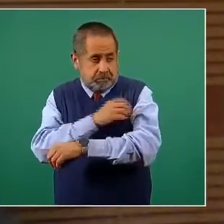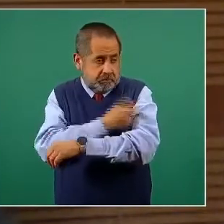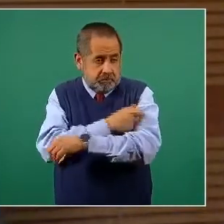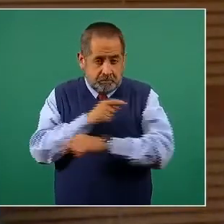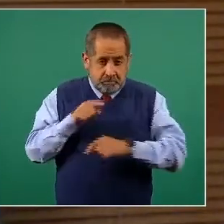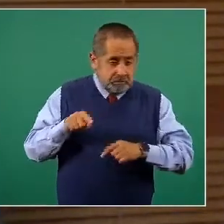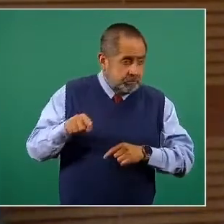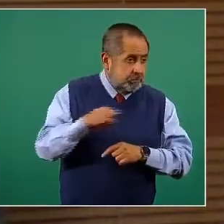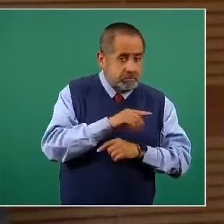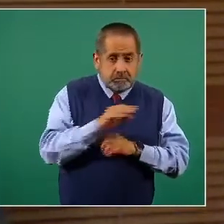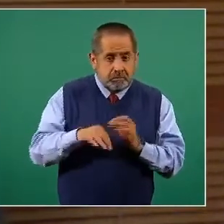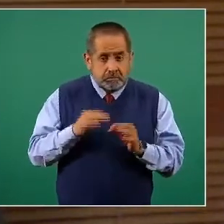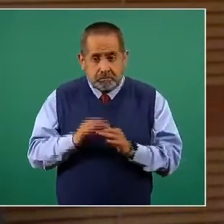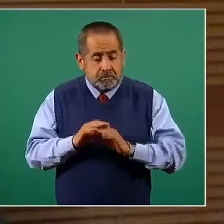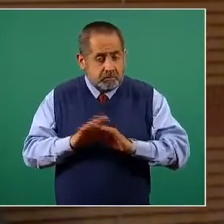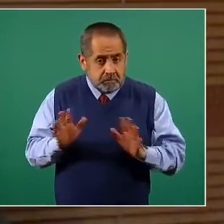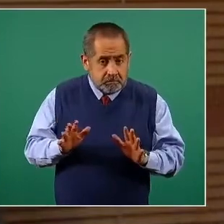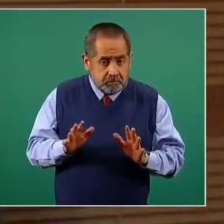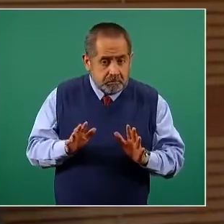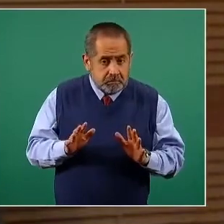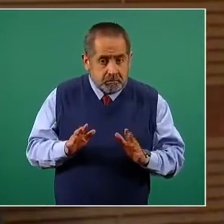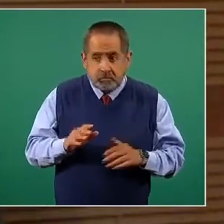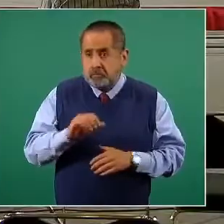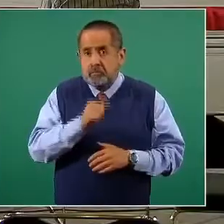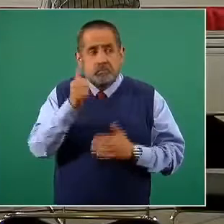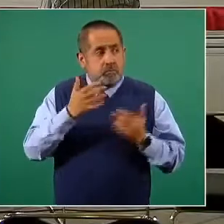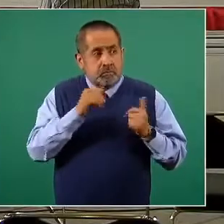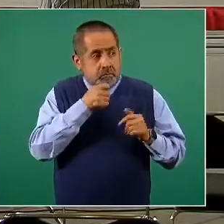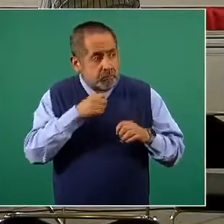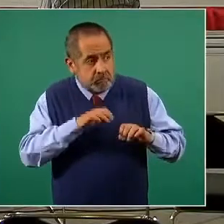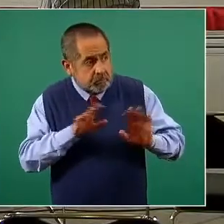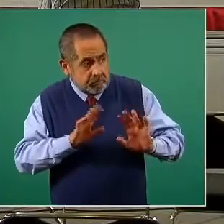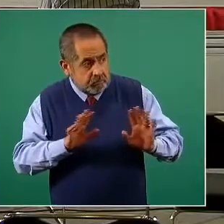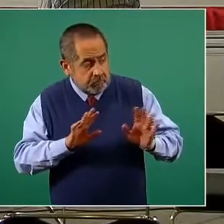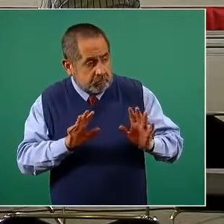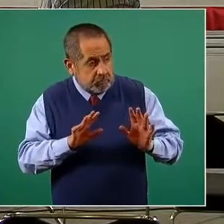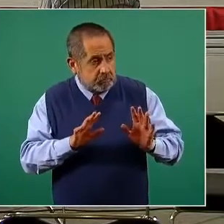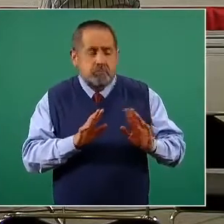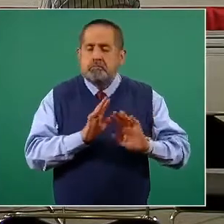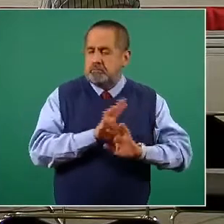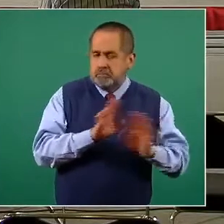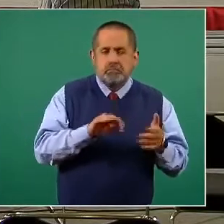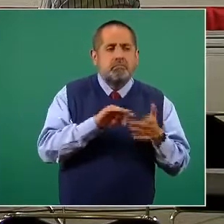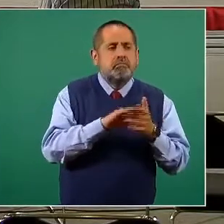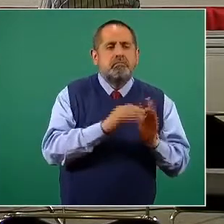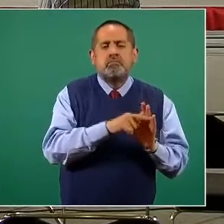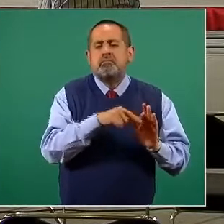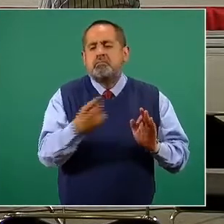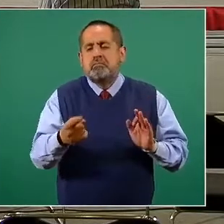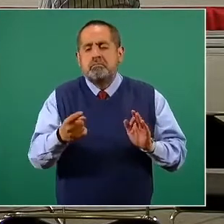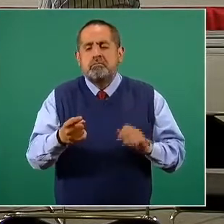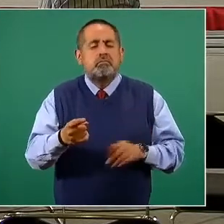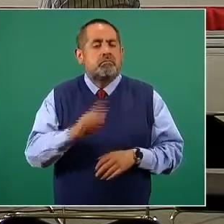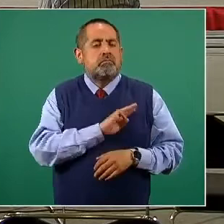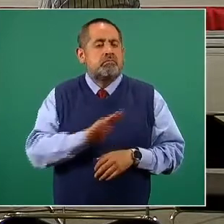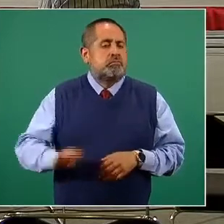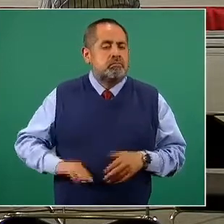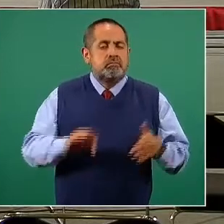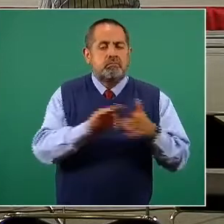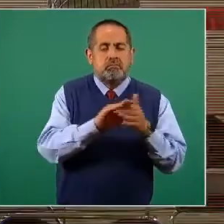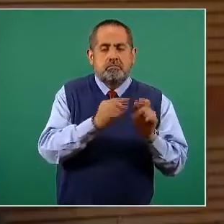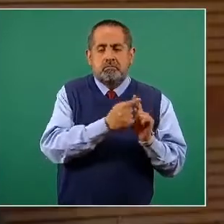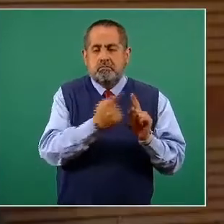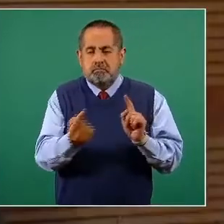no tienen mucho más demanda de vacunas en los municipios donde se activaron, que se activen en